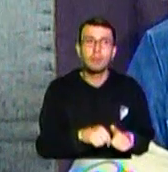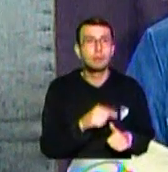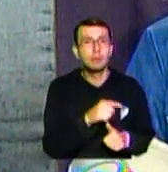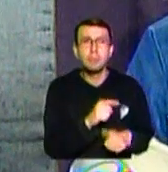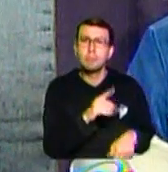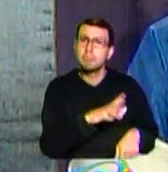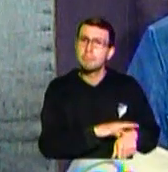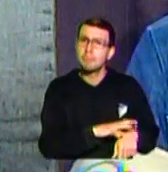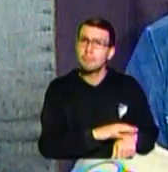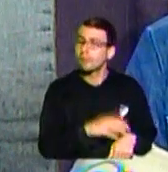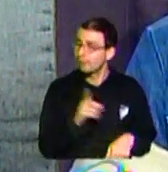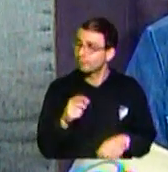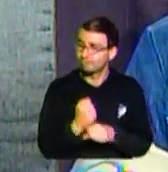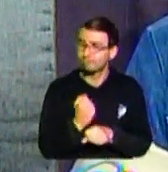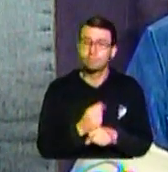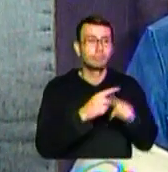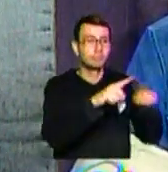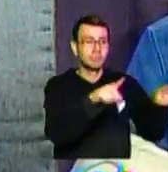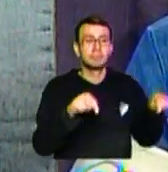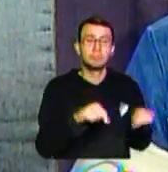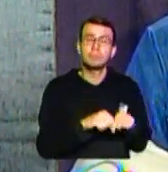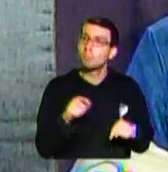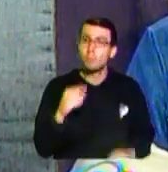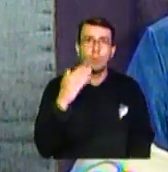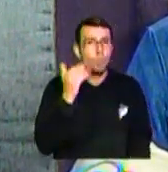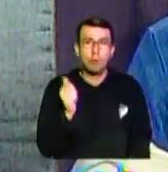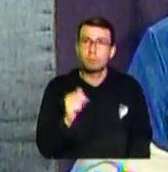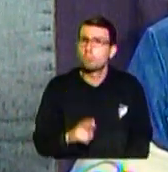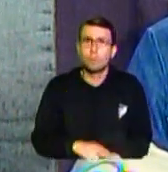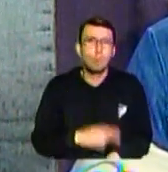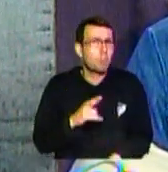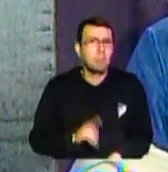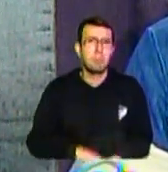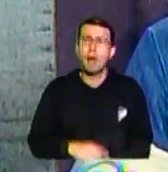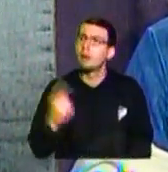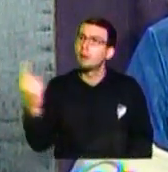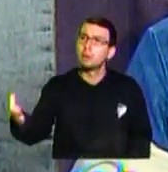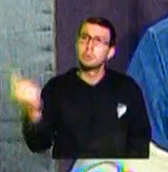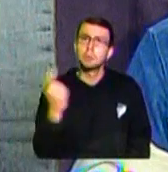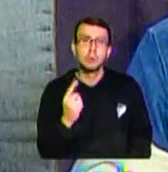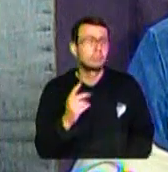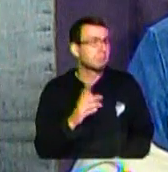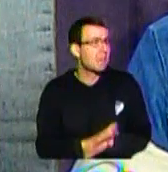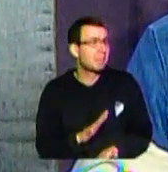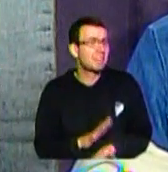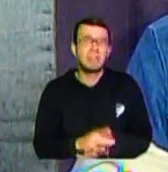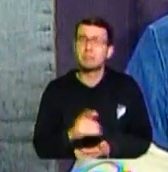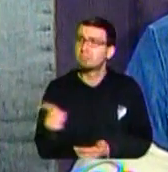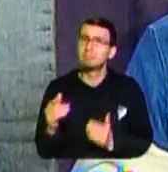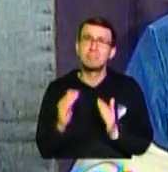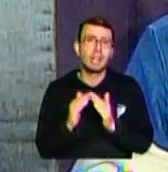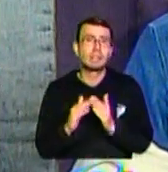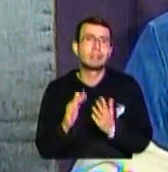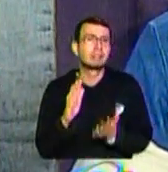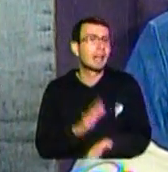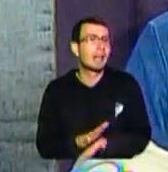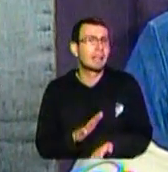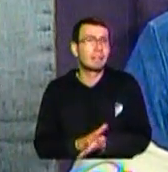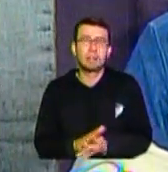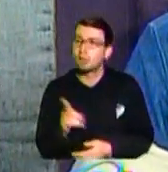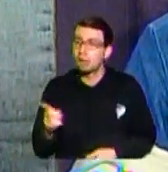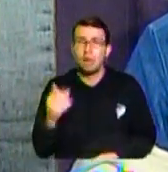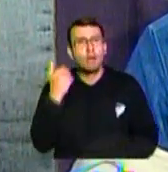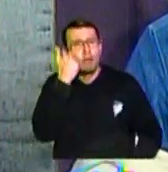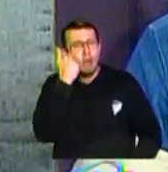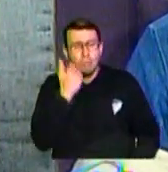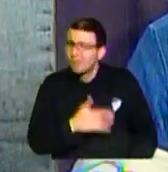usted. Es una paciente que llega sin ningún síntoma, estaba tranquila en la casa, no tenía ningún